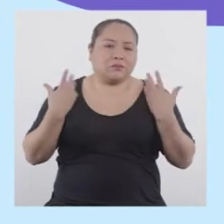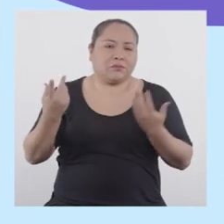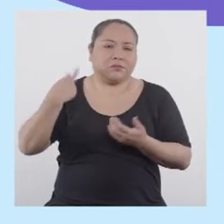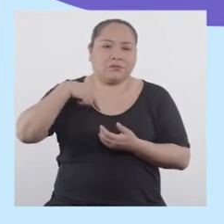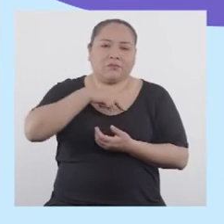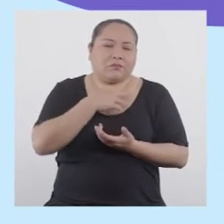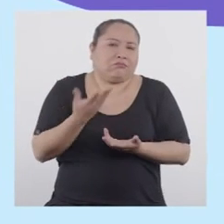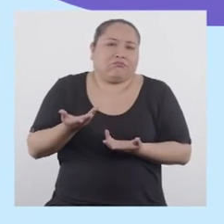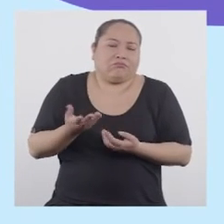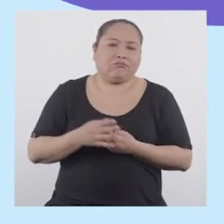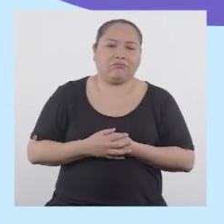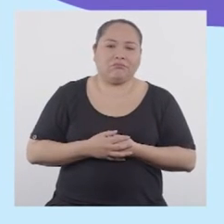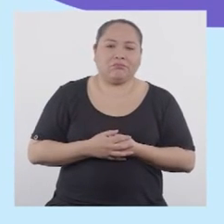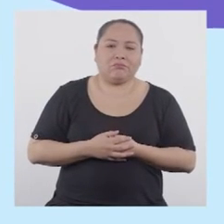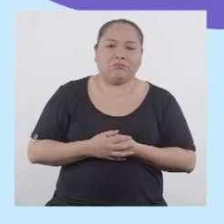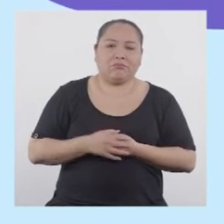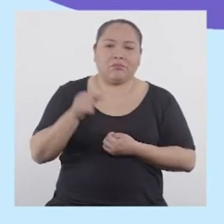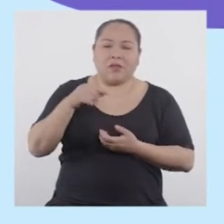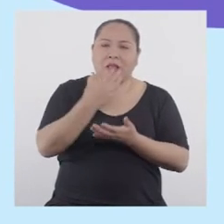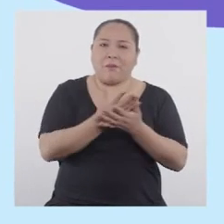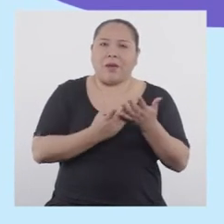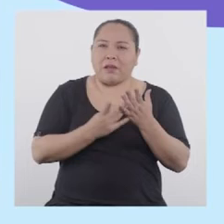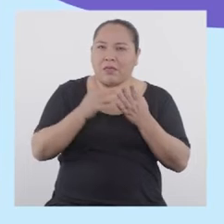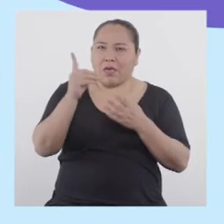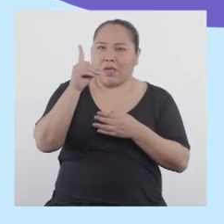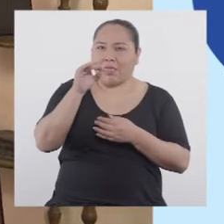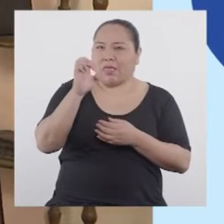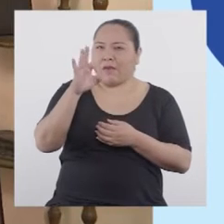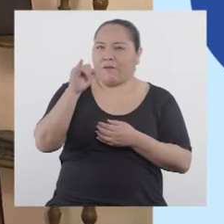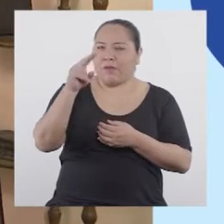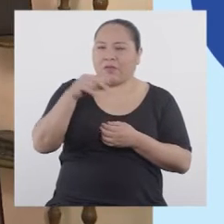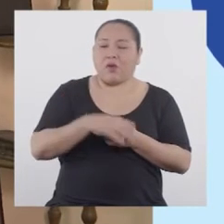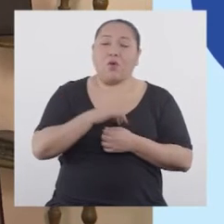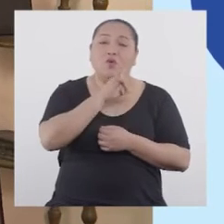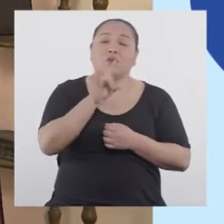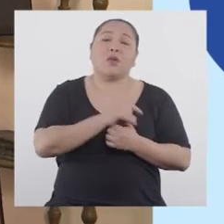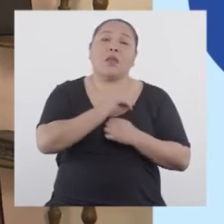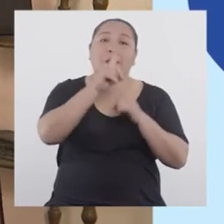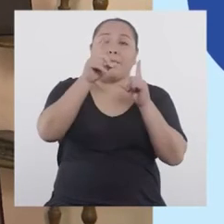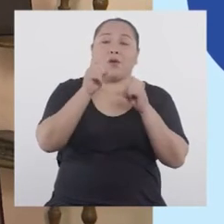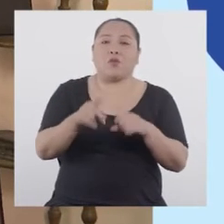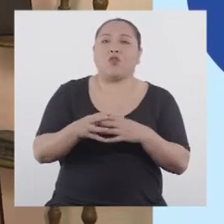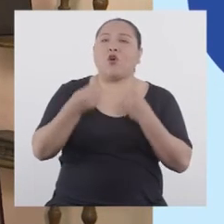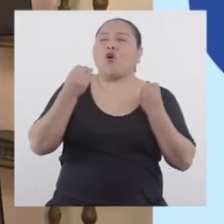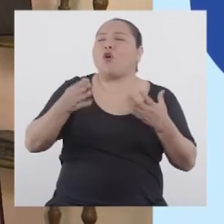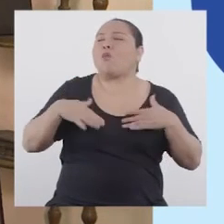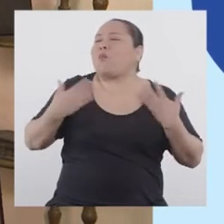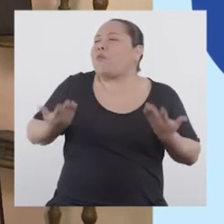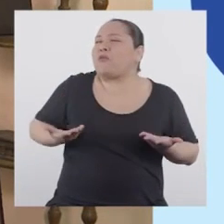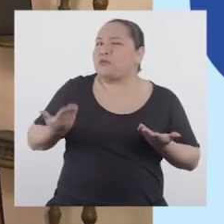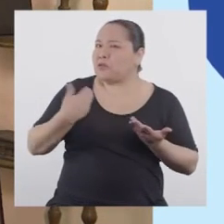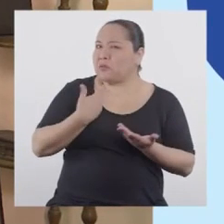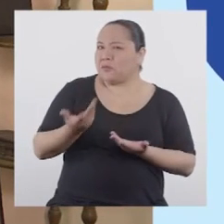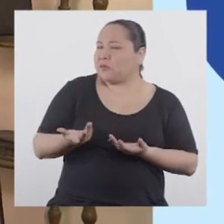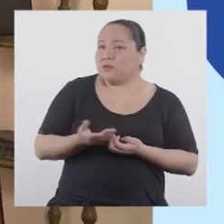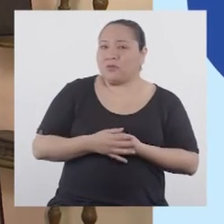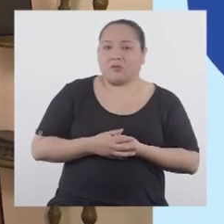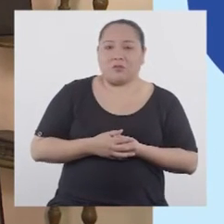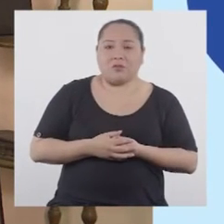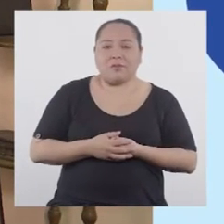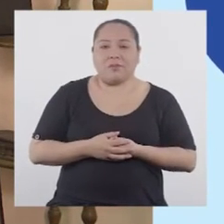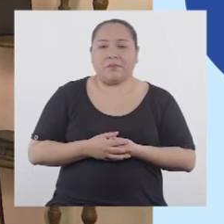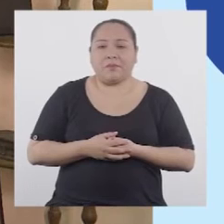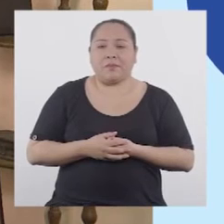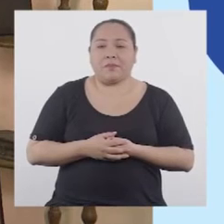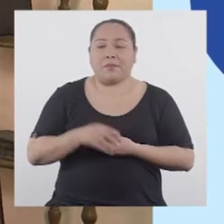¿Cómo podríamos nosotros, en la fase de definir? Utilizamos la pregunta ¿cómo podríamos